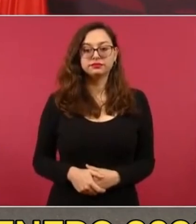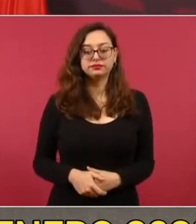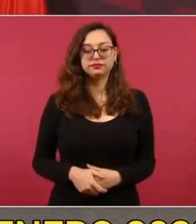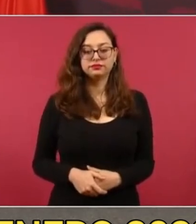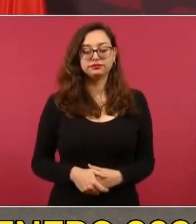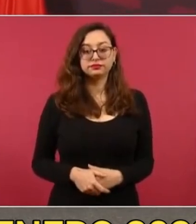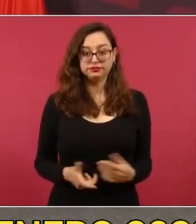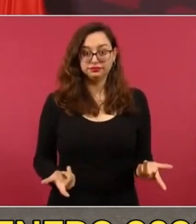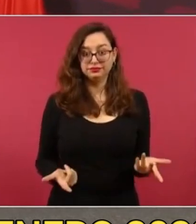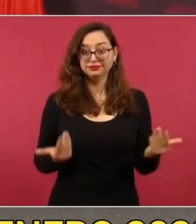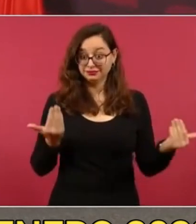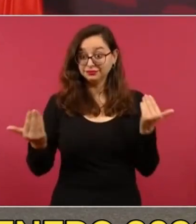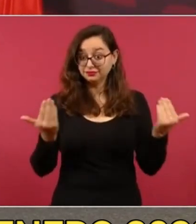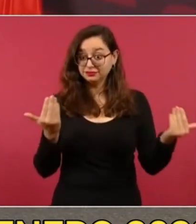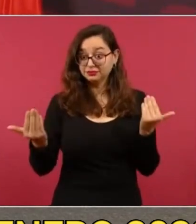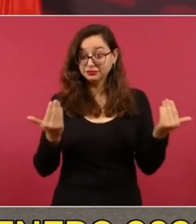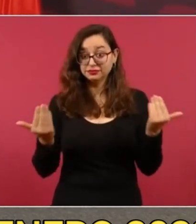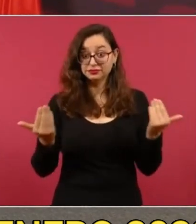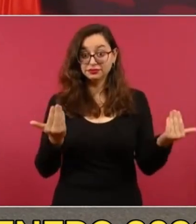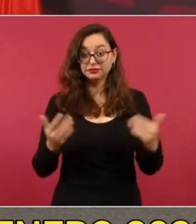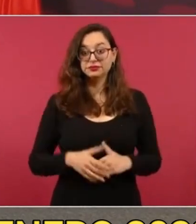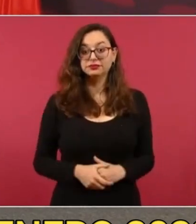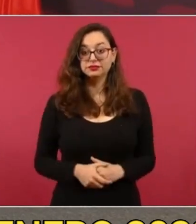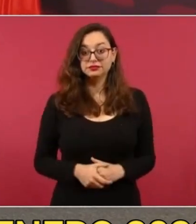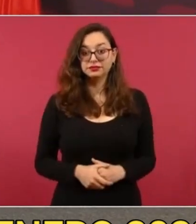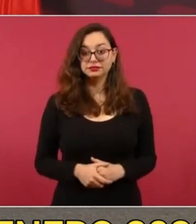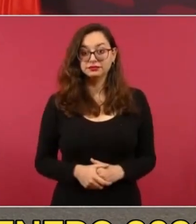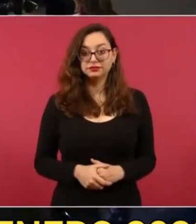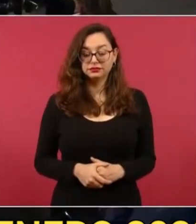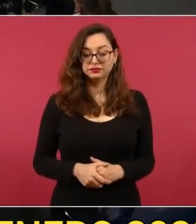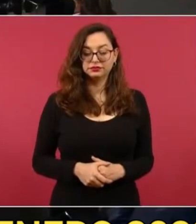Eso es en lo cuantitativo. Pero vamos a ver